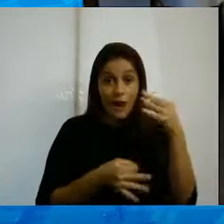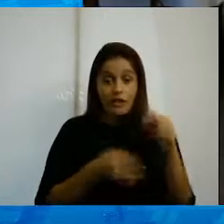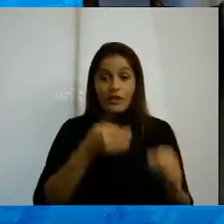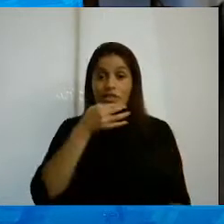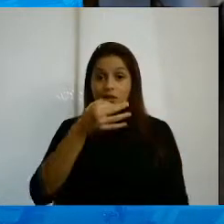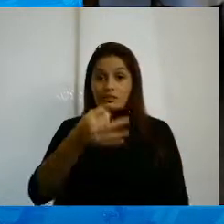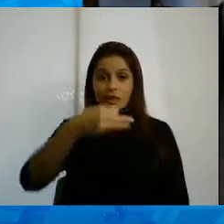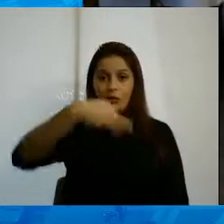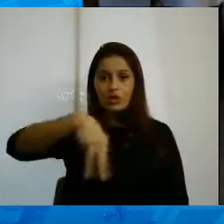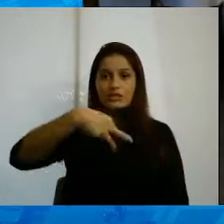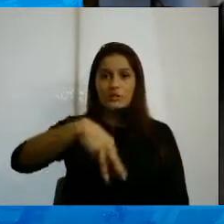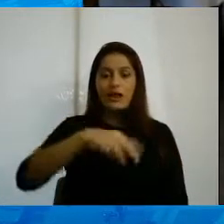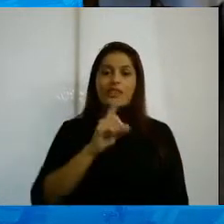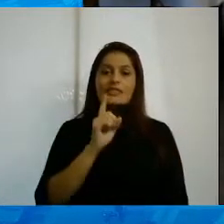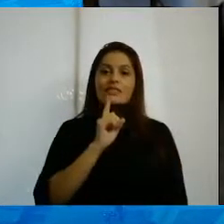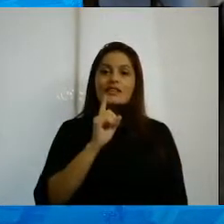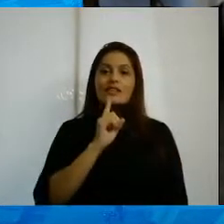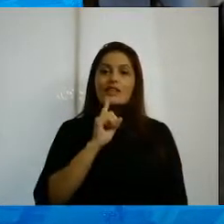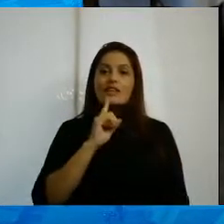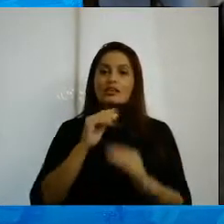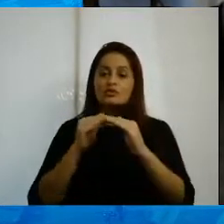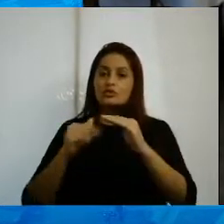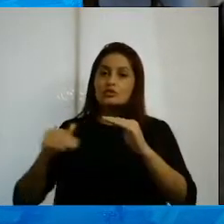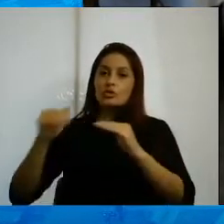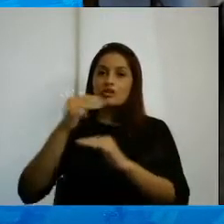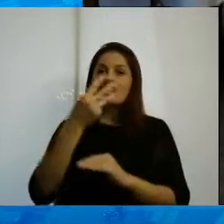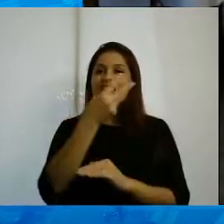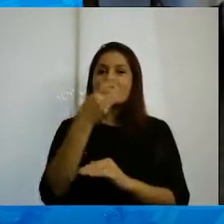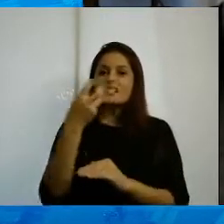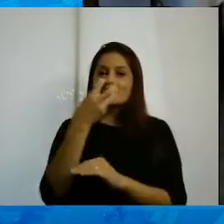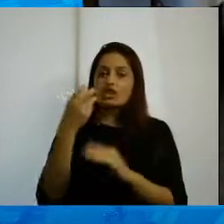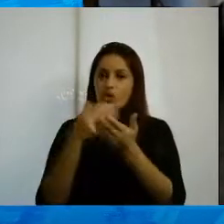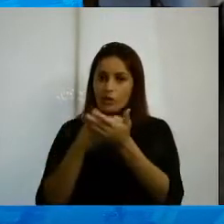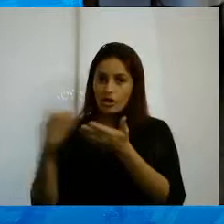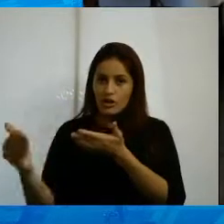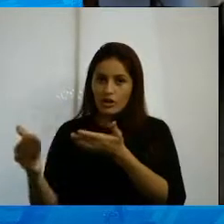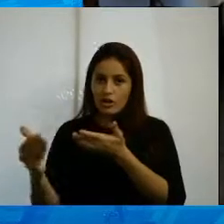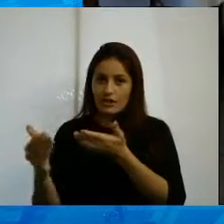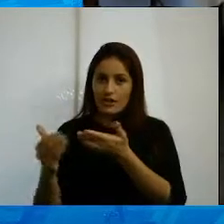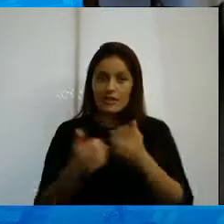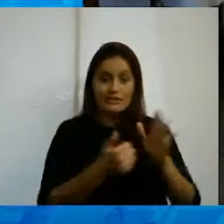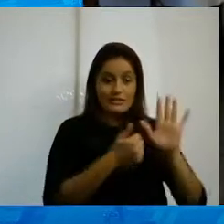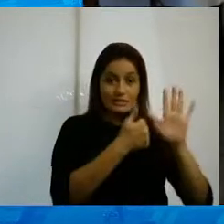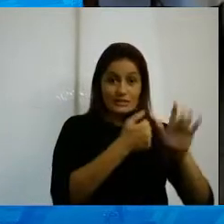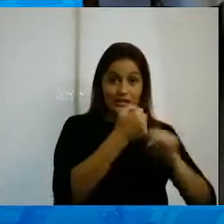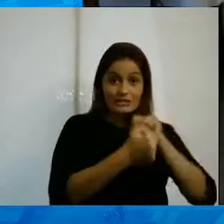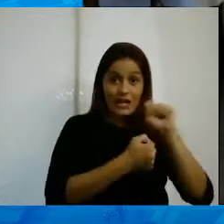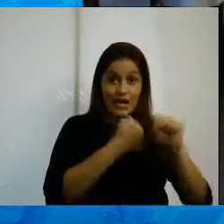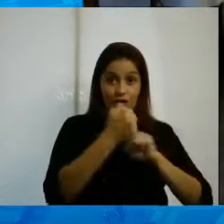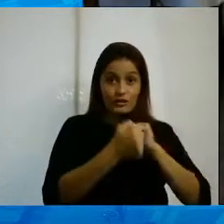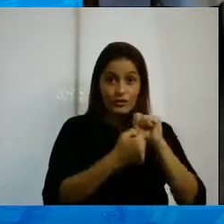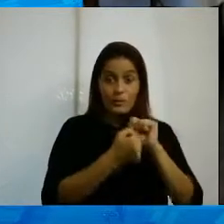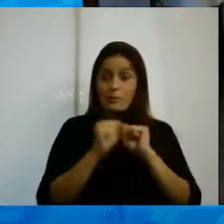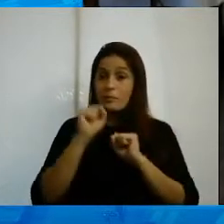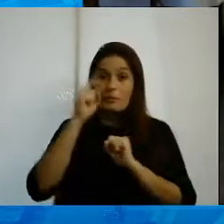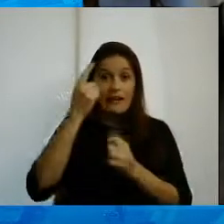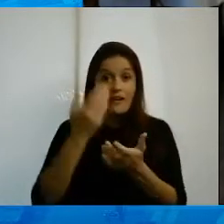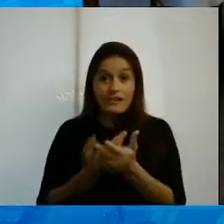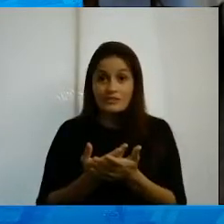municipio tiene un superávit de 300 millones. O sea, después de 6 años, el municipio terminó sin